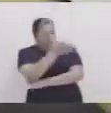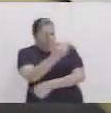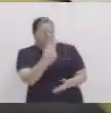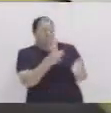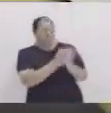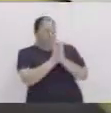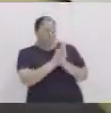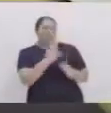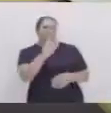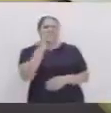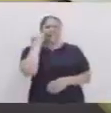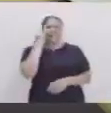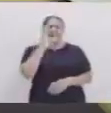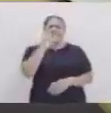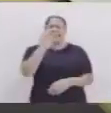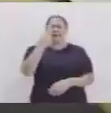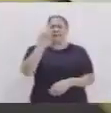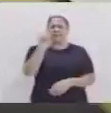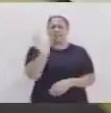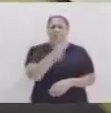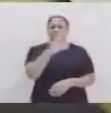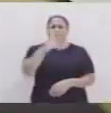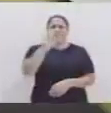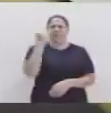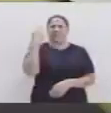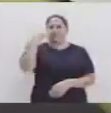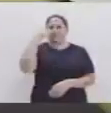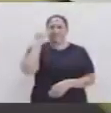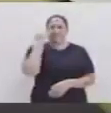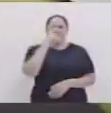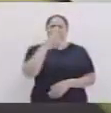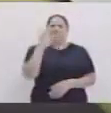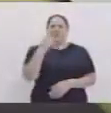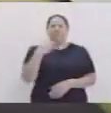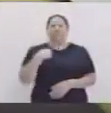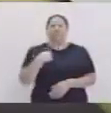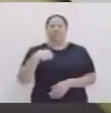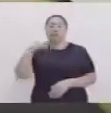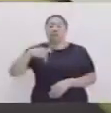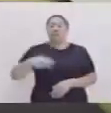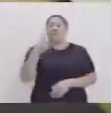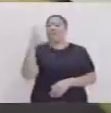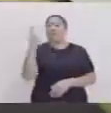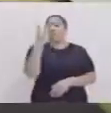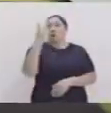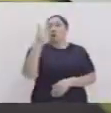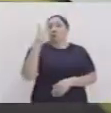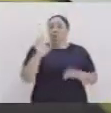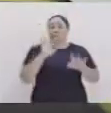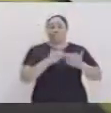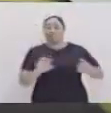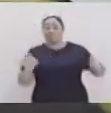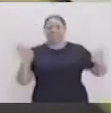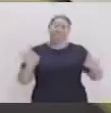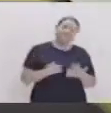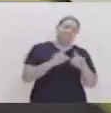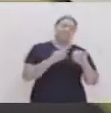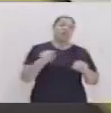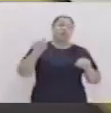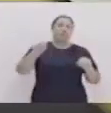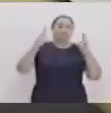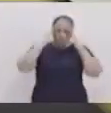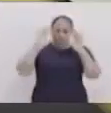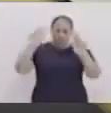enseñarnos un poco más sobre ellas? Claro, voy a tocar las dos canciones y quiero que prestes atención para ver en cuál de las dos